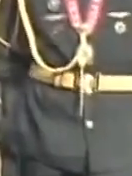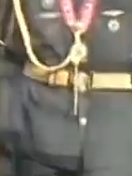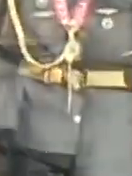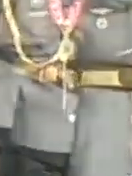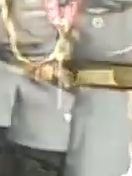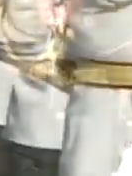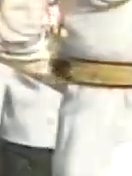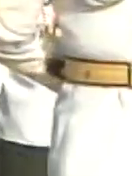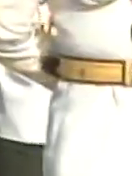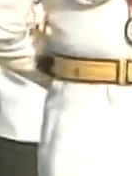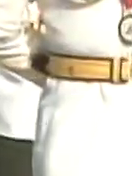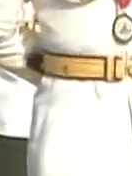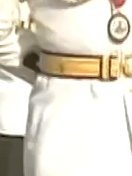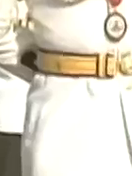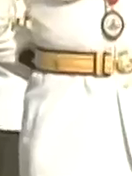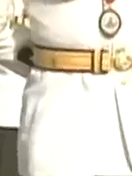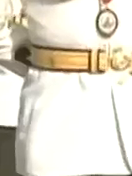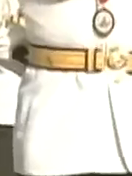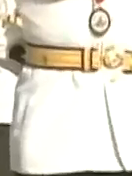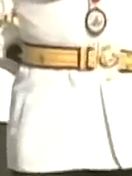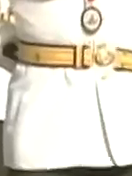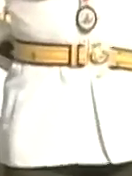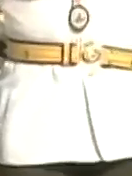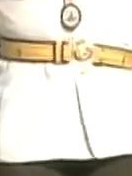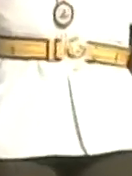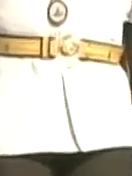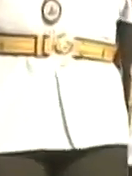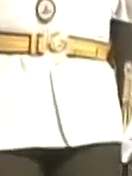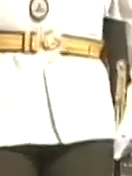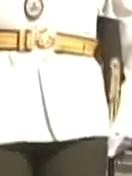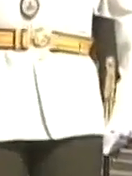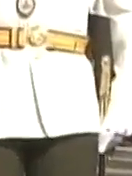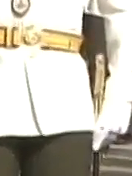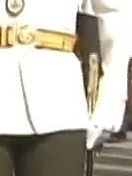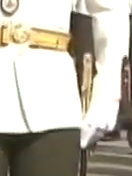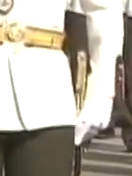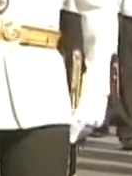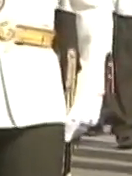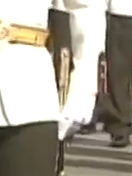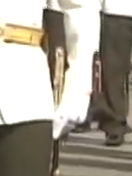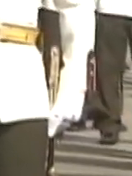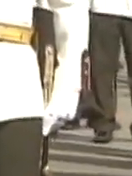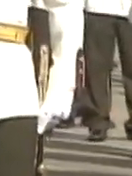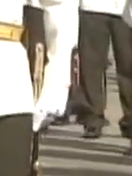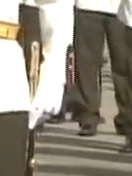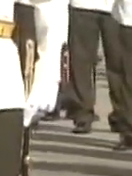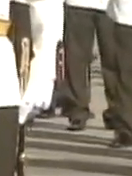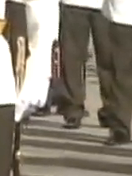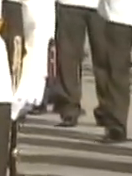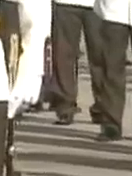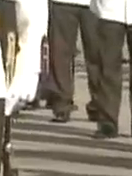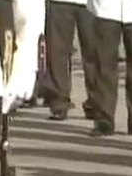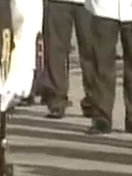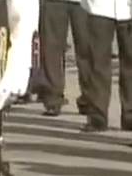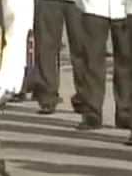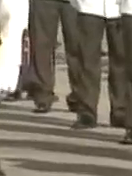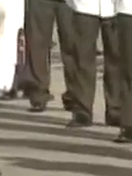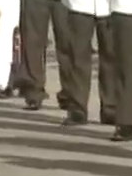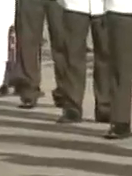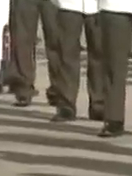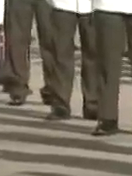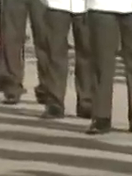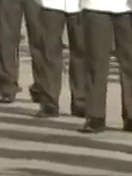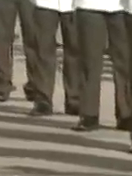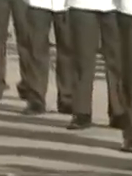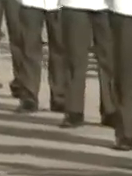las promociones egresados de los institutos de formación militar en el año 1989. Acto que se regirá